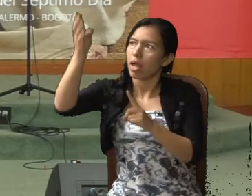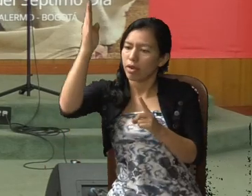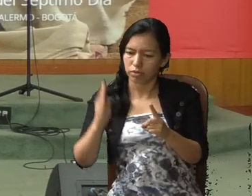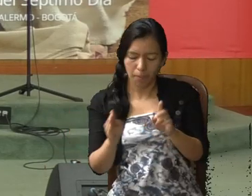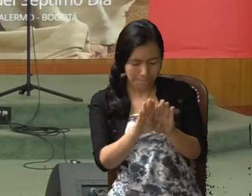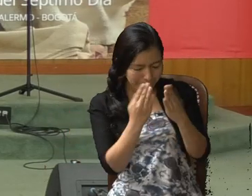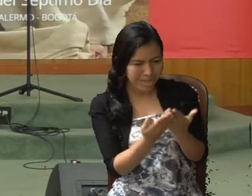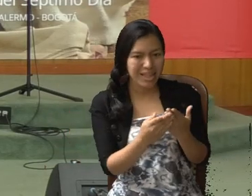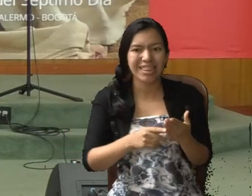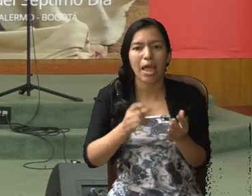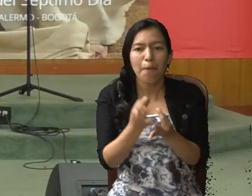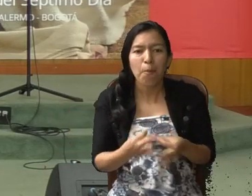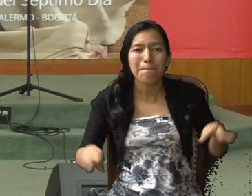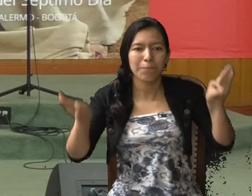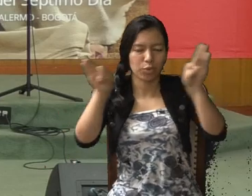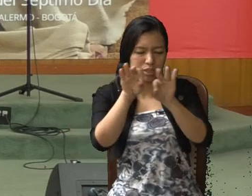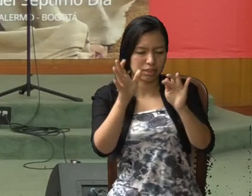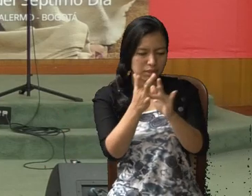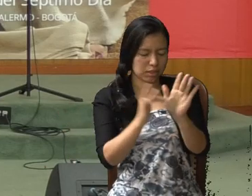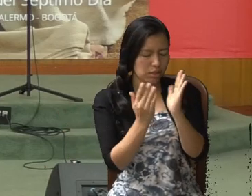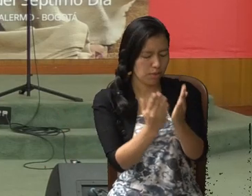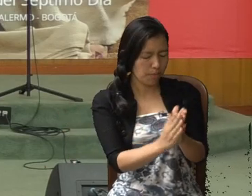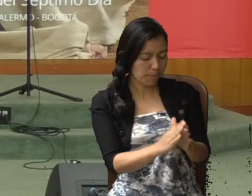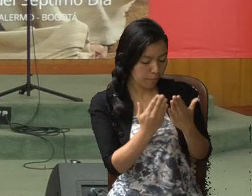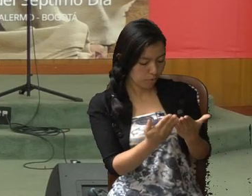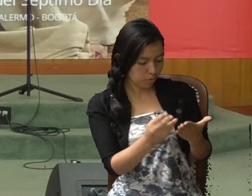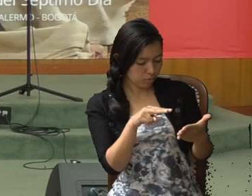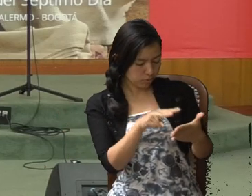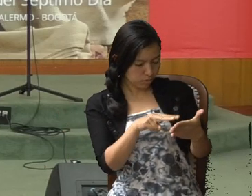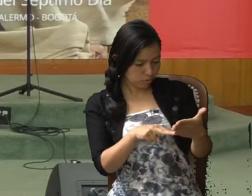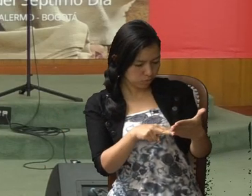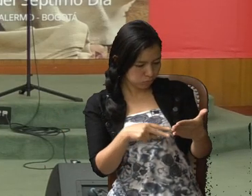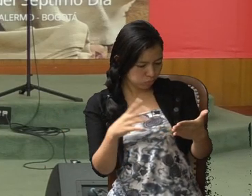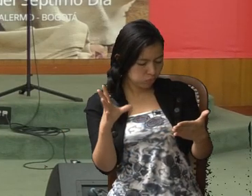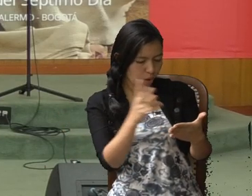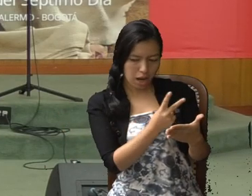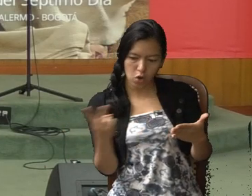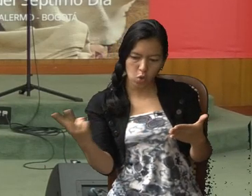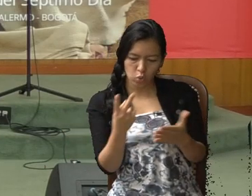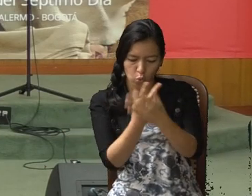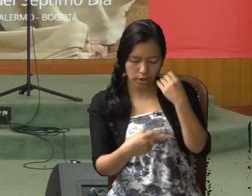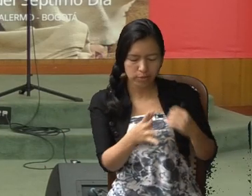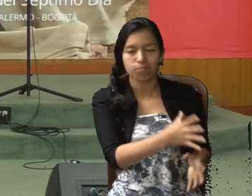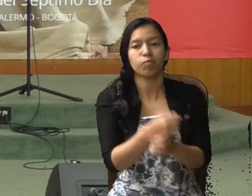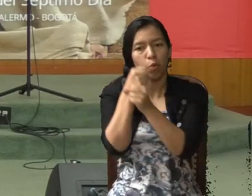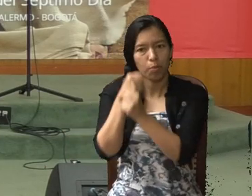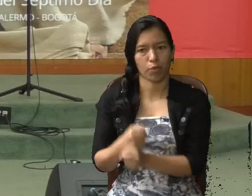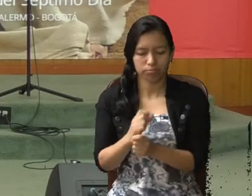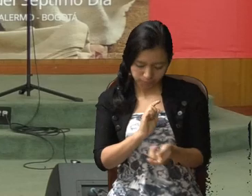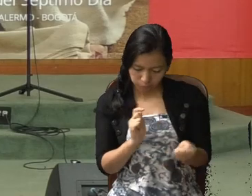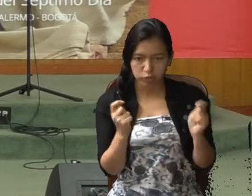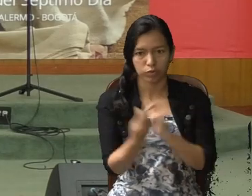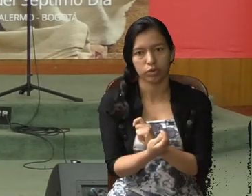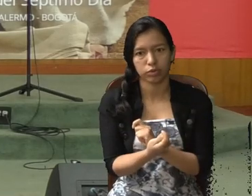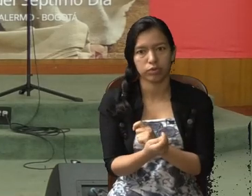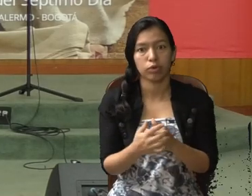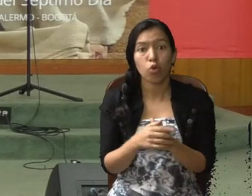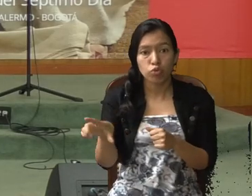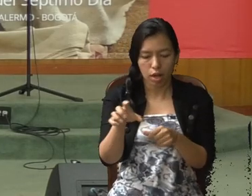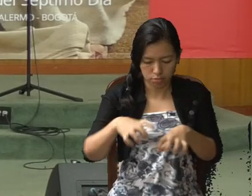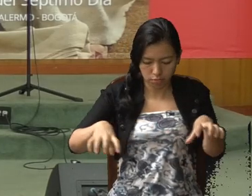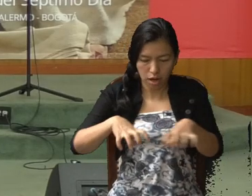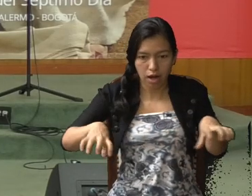de Dios. No significa nada. No va a haber poder, no va a haber conversión. Y si ustedes no me creen, pueden ir a buscar en Hechos